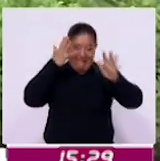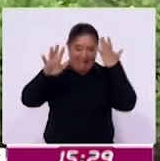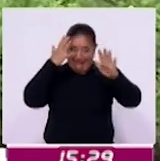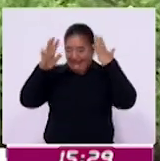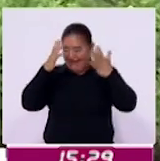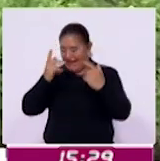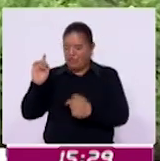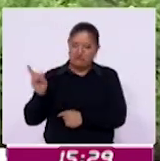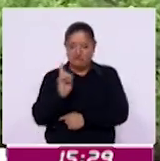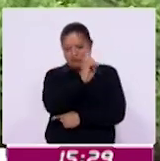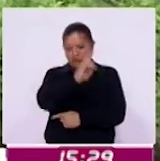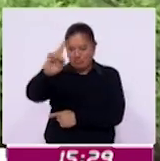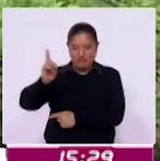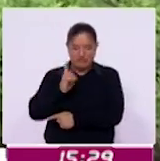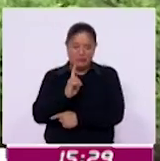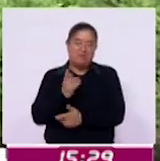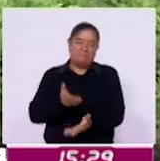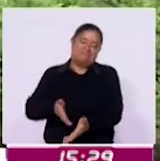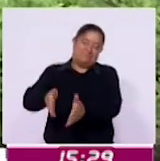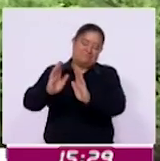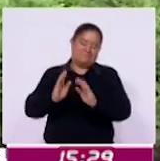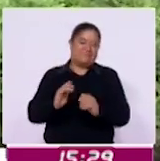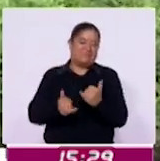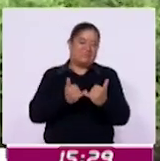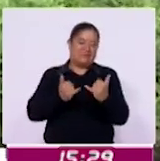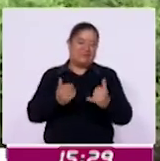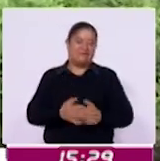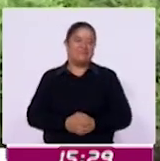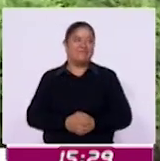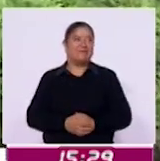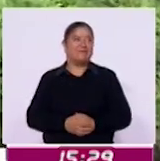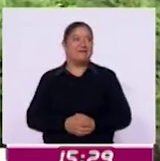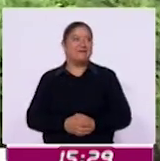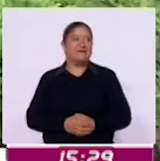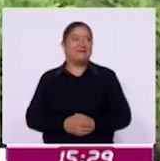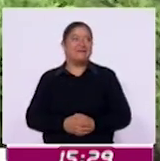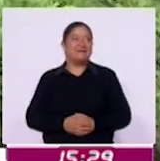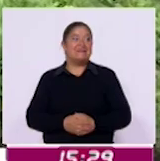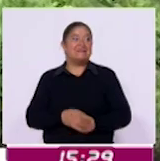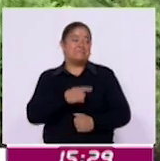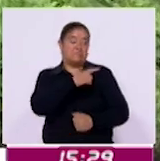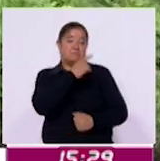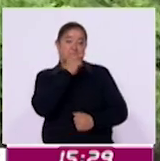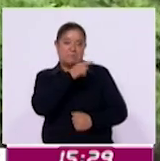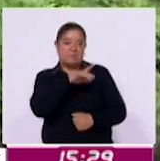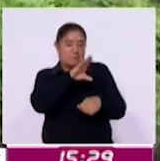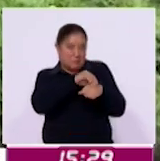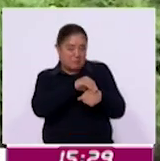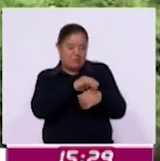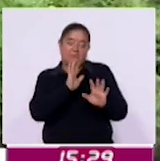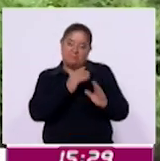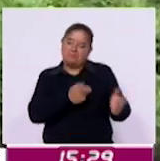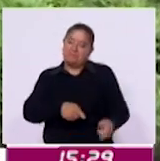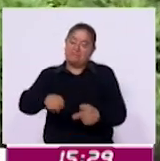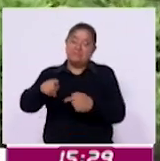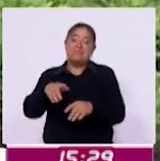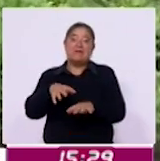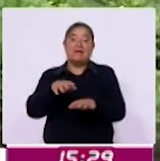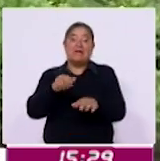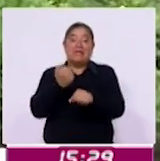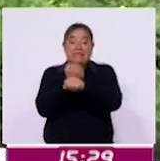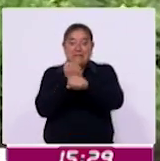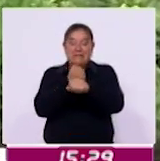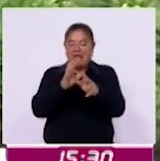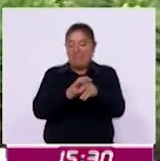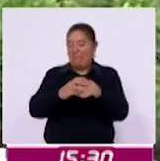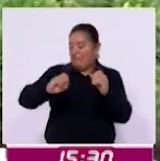estar jugando, experimentando, entonces pues, mientras me lo permitieran también, ¿no? Los policías y demás, les quité los zapatitos para que pudieran